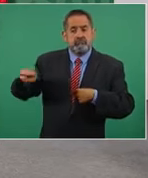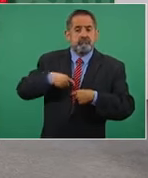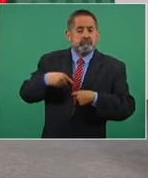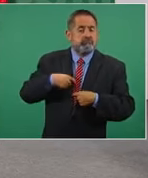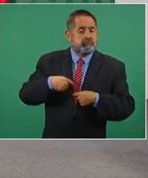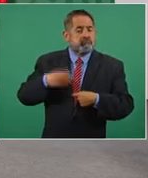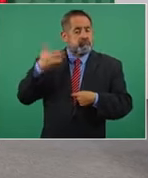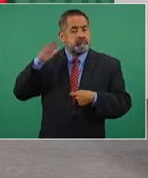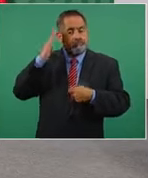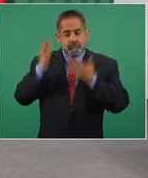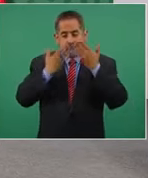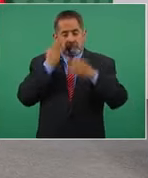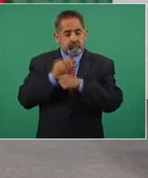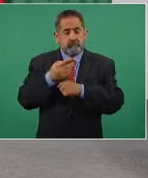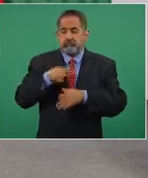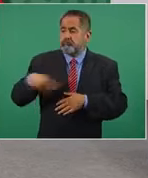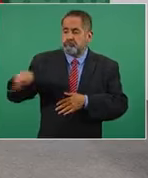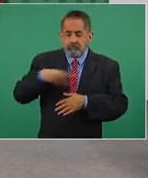cuando estudiaba